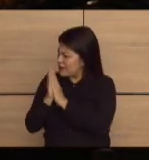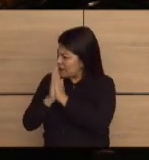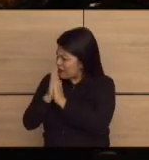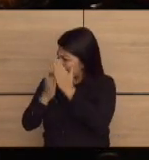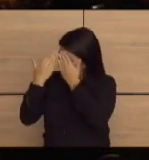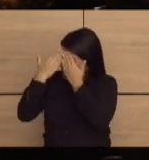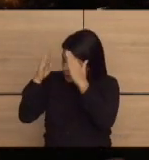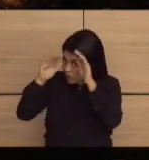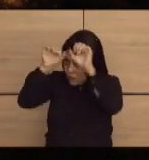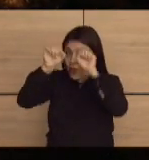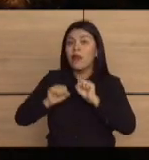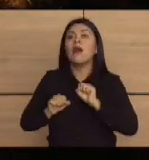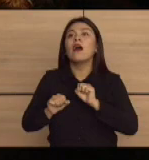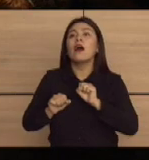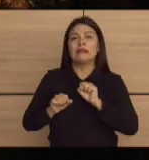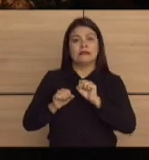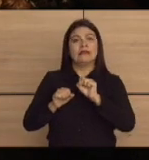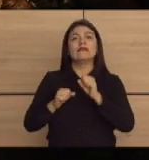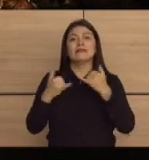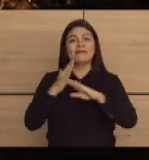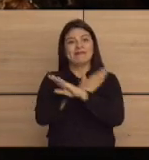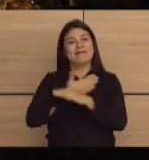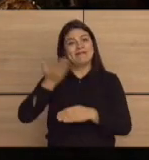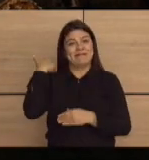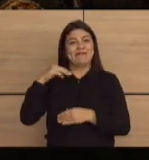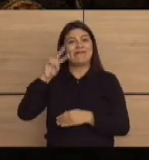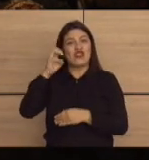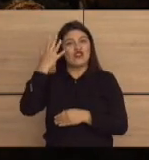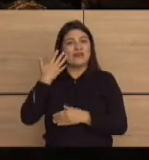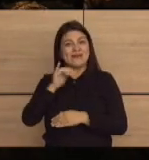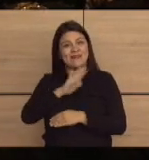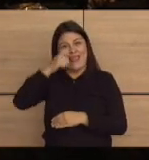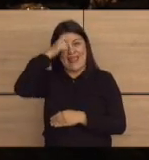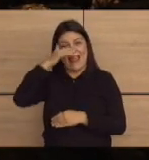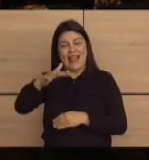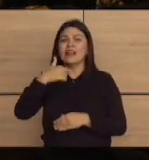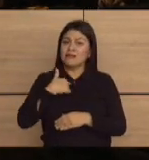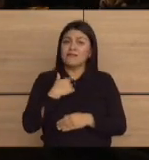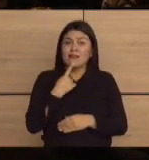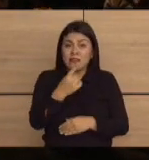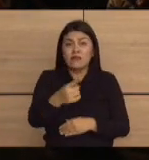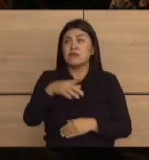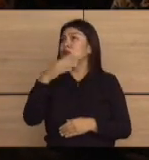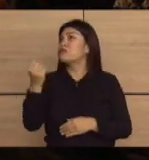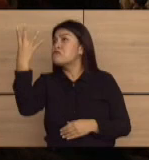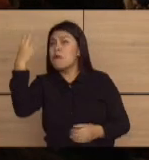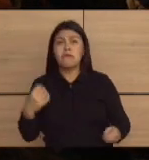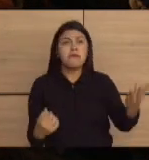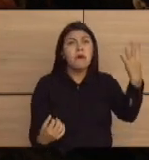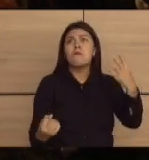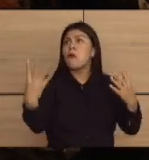estas tecnologías. Como lo dije hace unos días en la ciudad de Cartagena, por más inteligencia artificial que